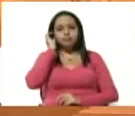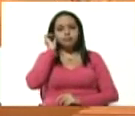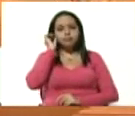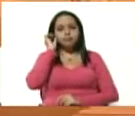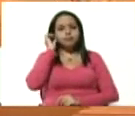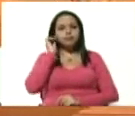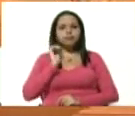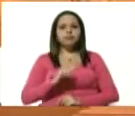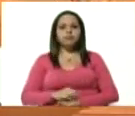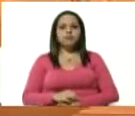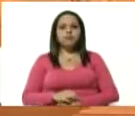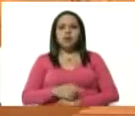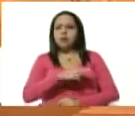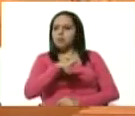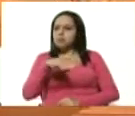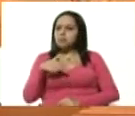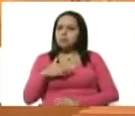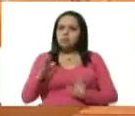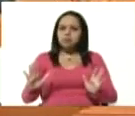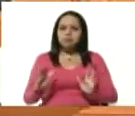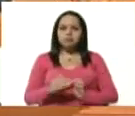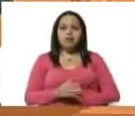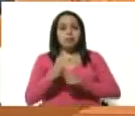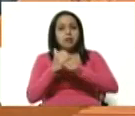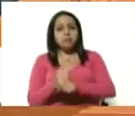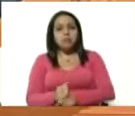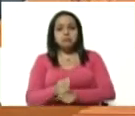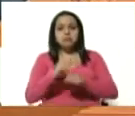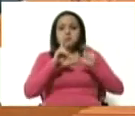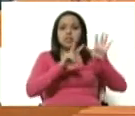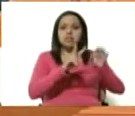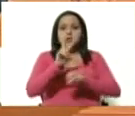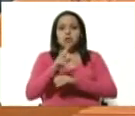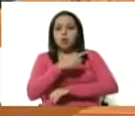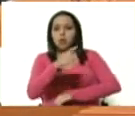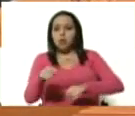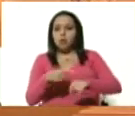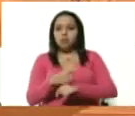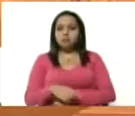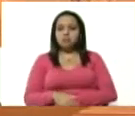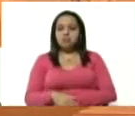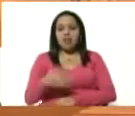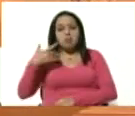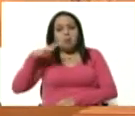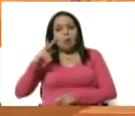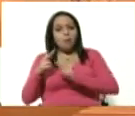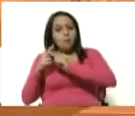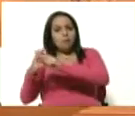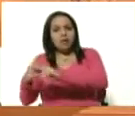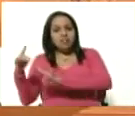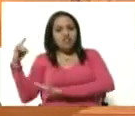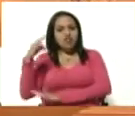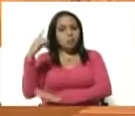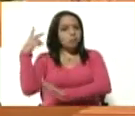Nos las arreglaremos, pues, en 72 horas, ver. Se le presta un avión para que se vaya.